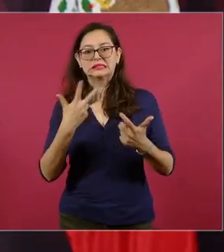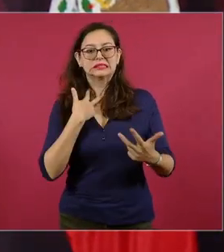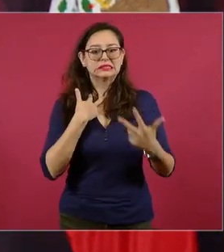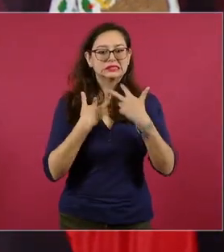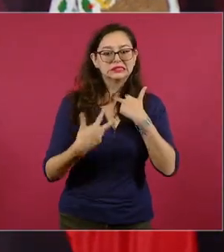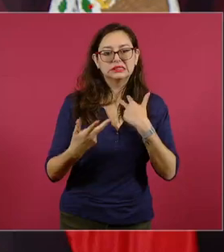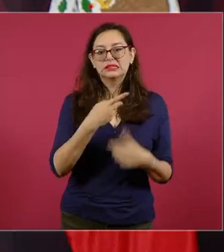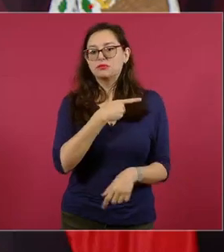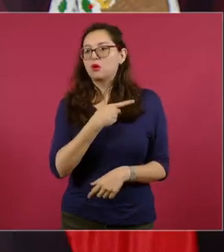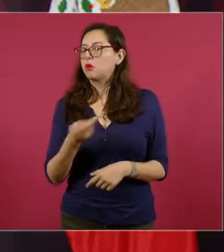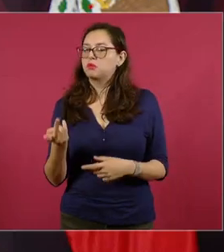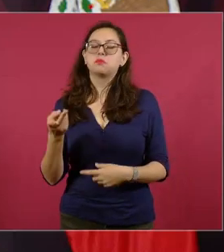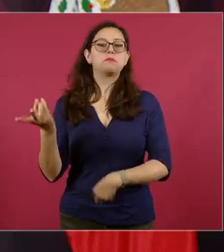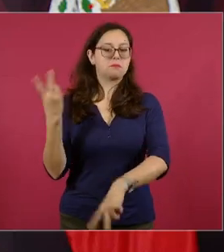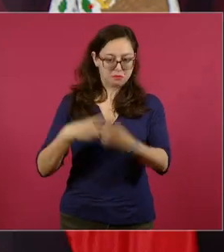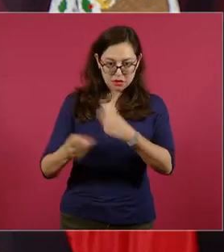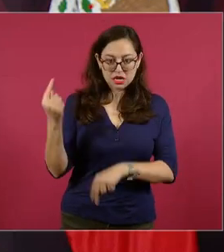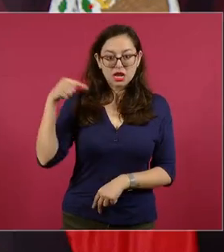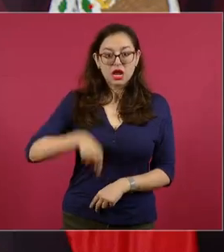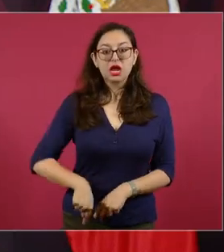pobreza.